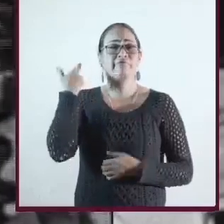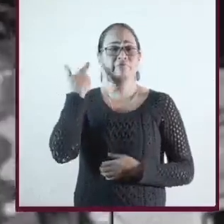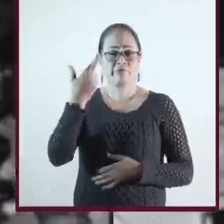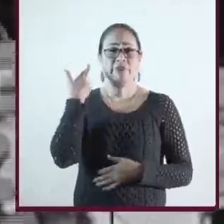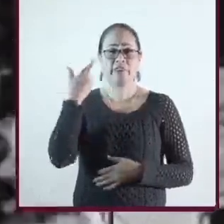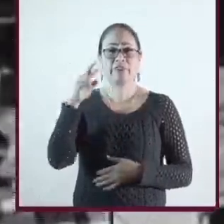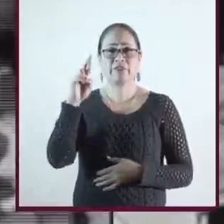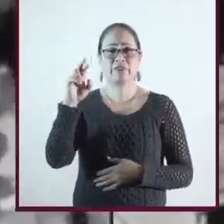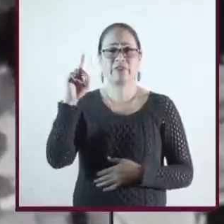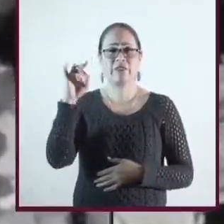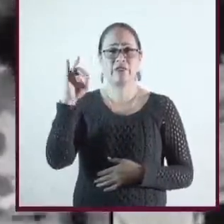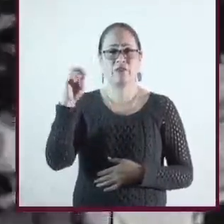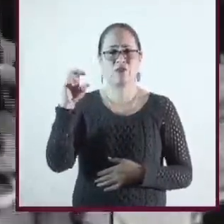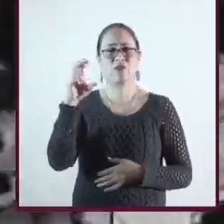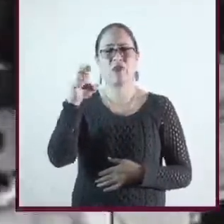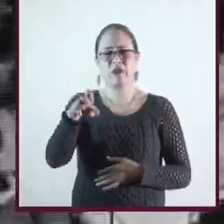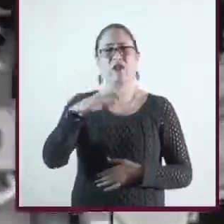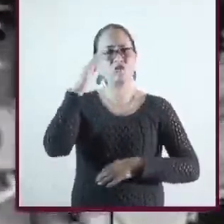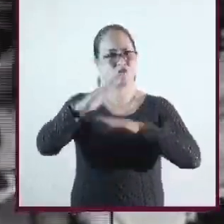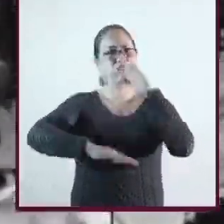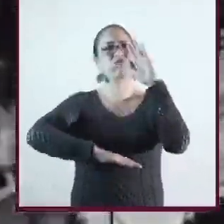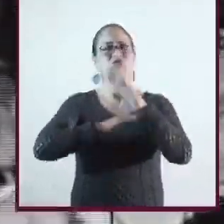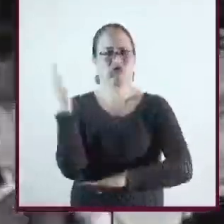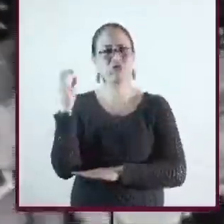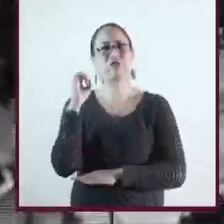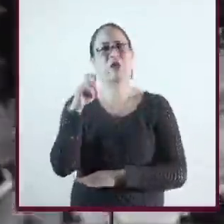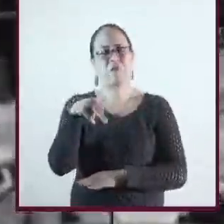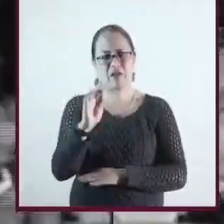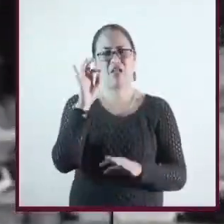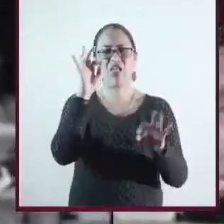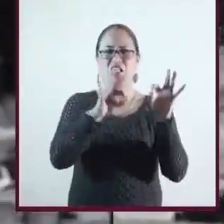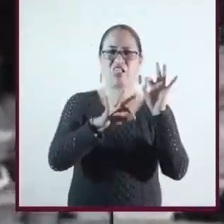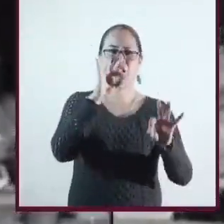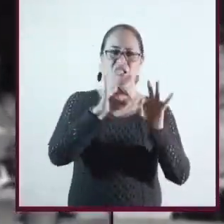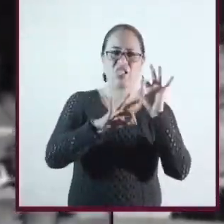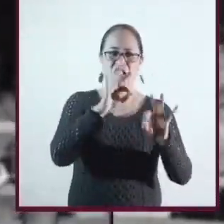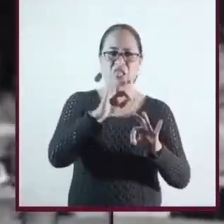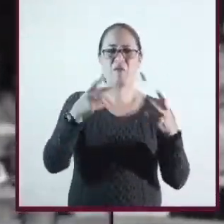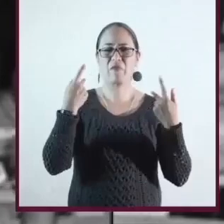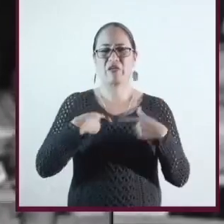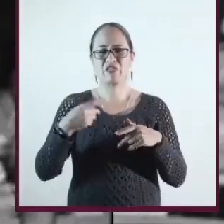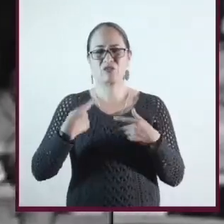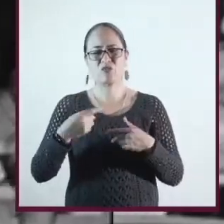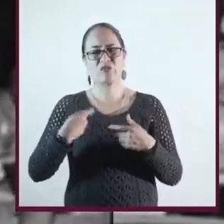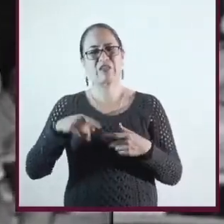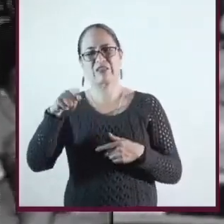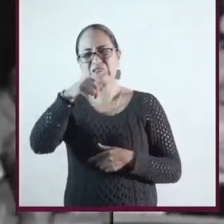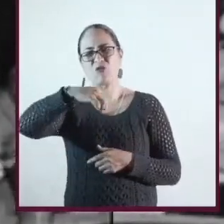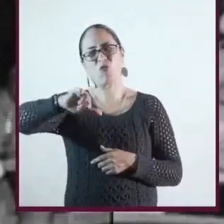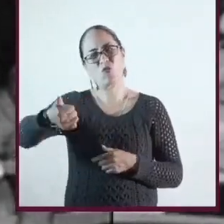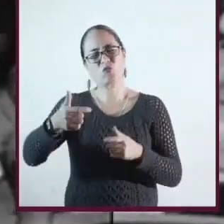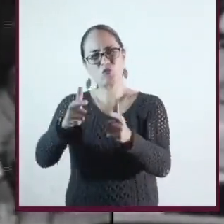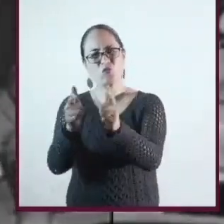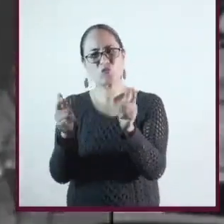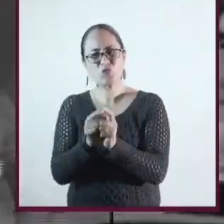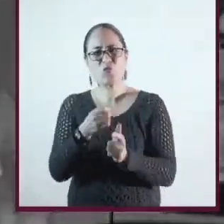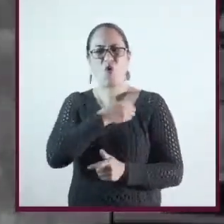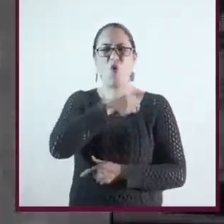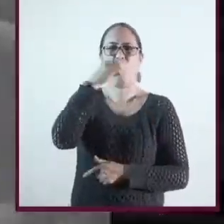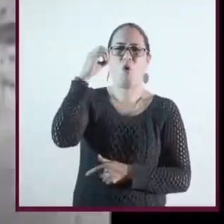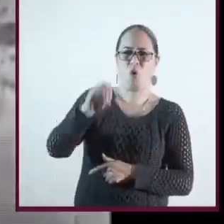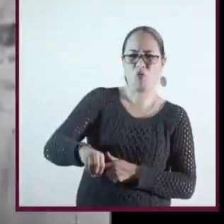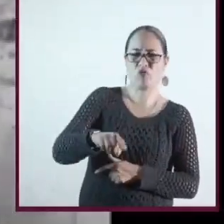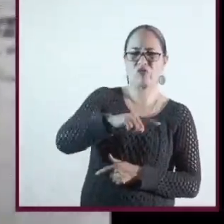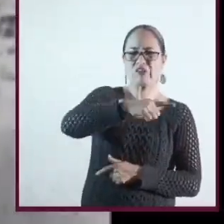su mensaje de odio contra quienes consideró seres sucios, atrasados e inferiores a los descendientes de la raza